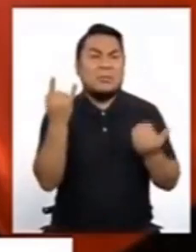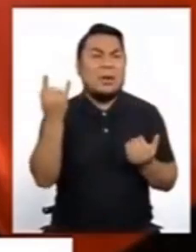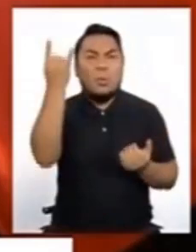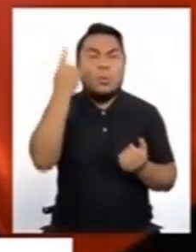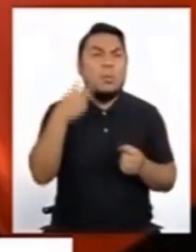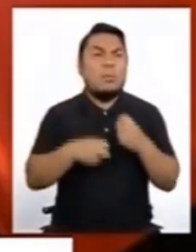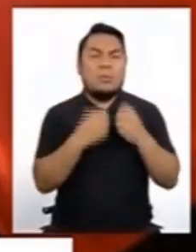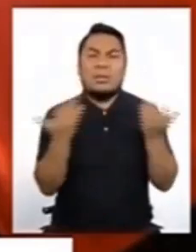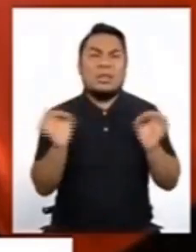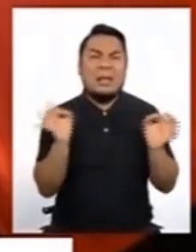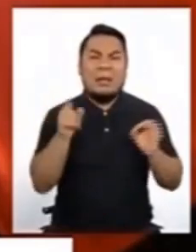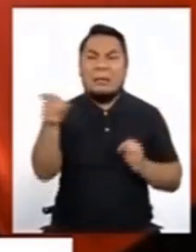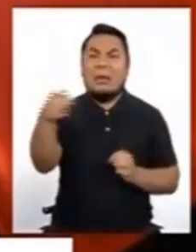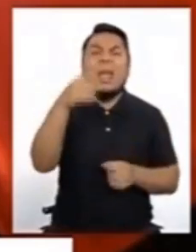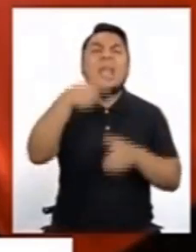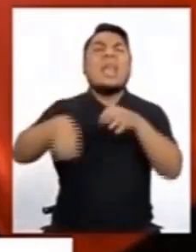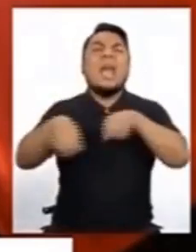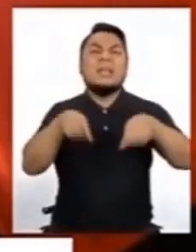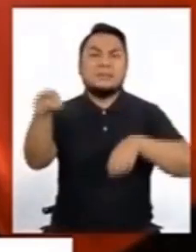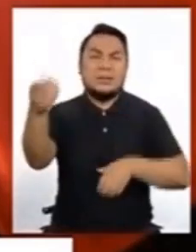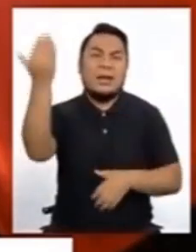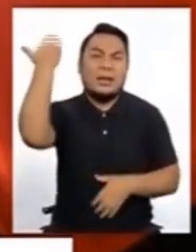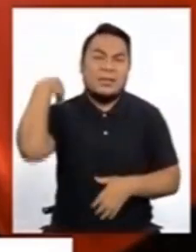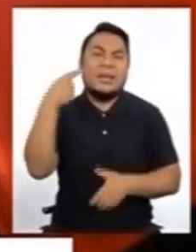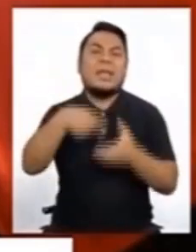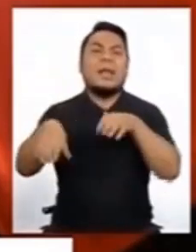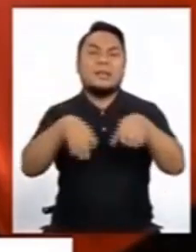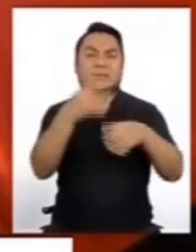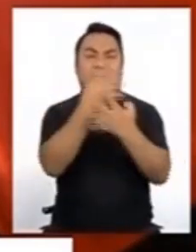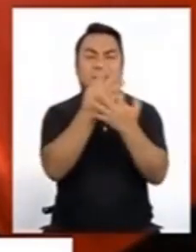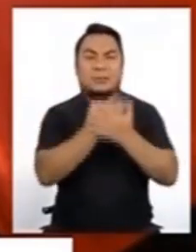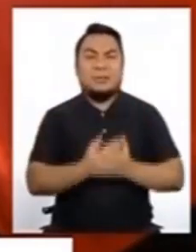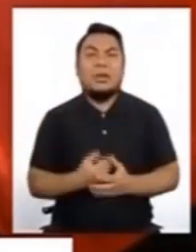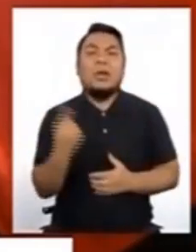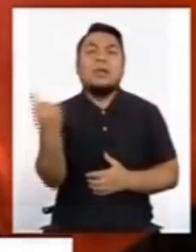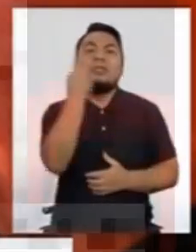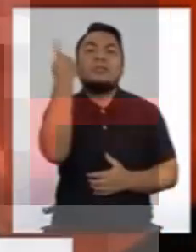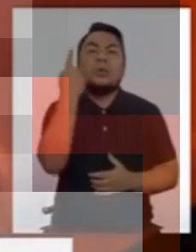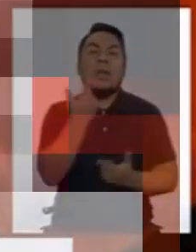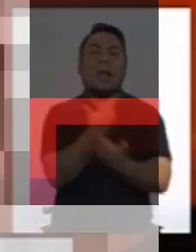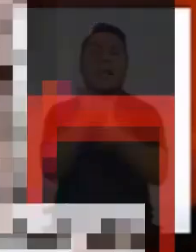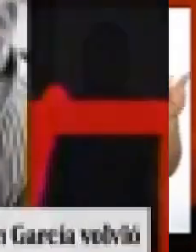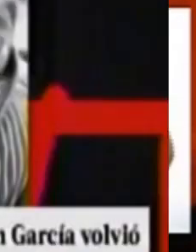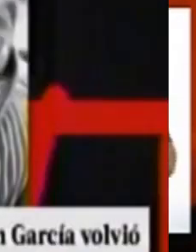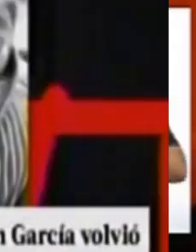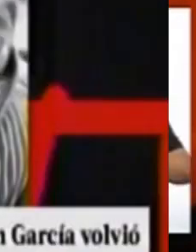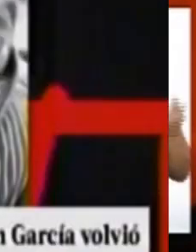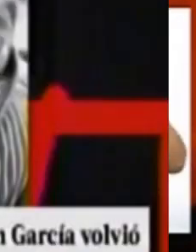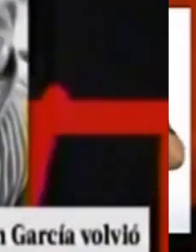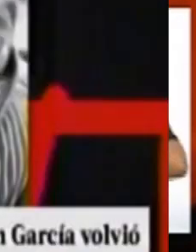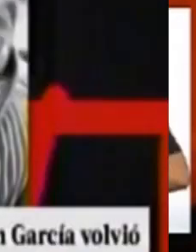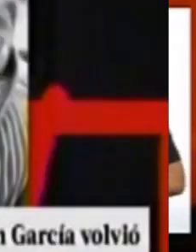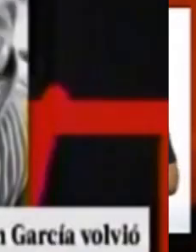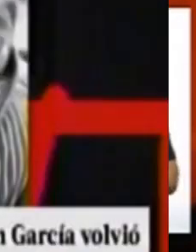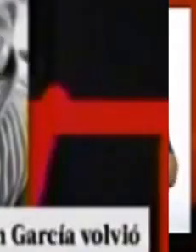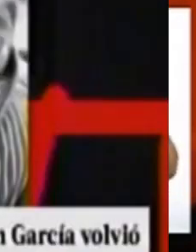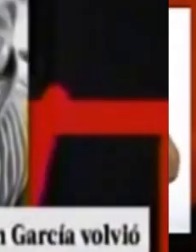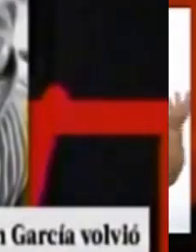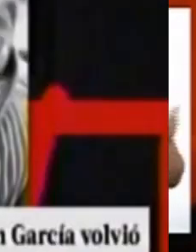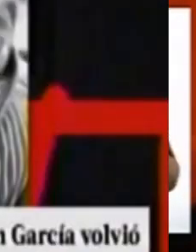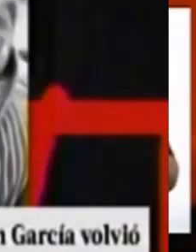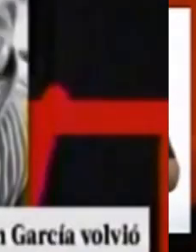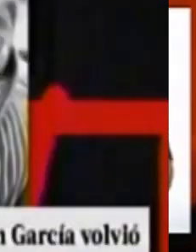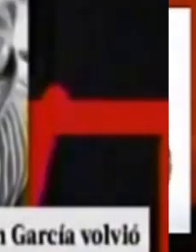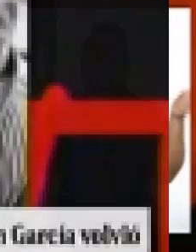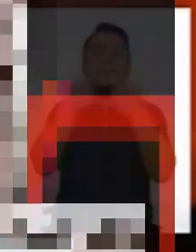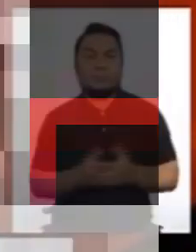emergencia. Lo poco que vemos que hicieron es indultar a narcotraficantes y a personas que no debían. Y esto no va a